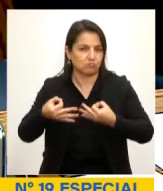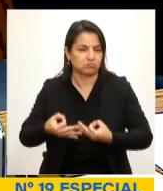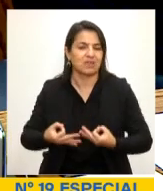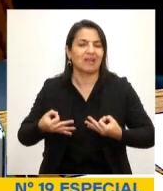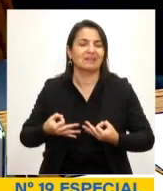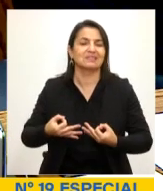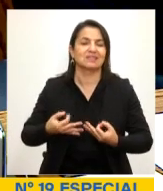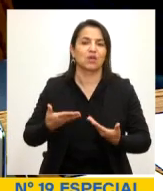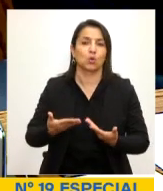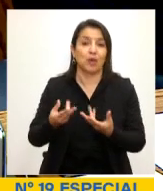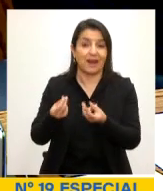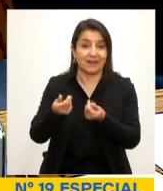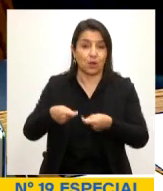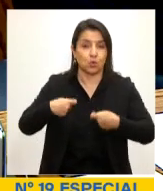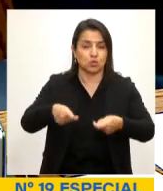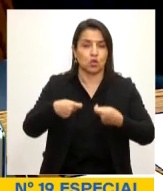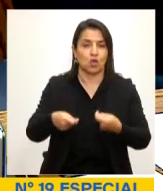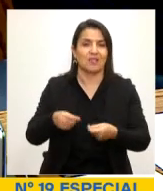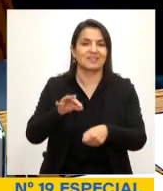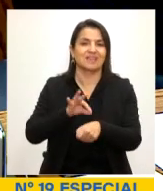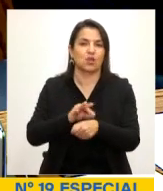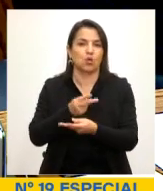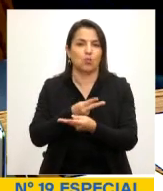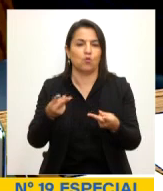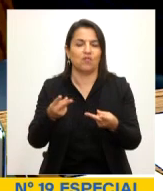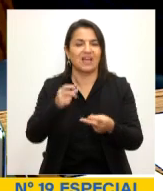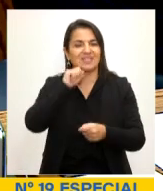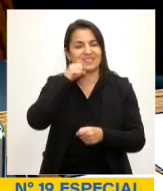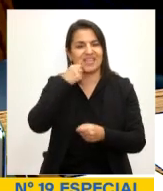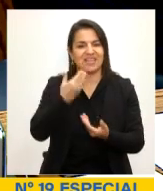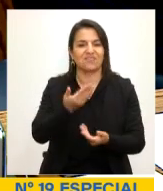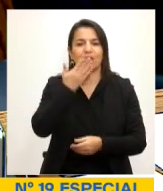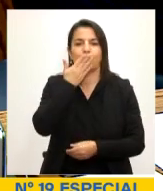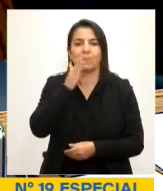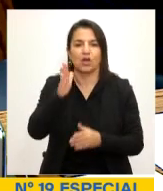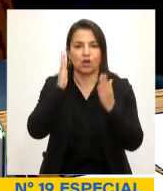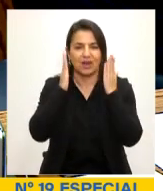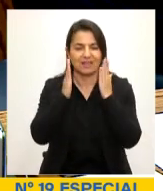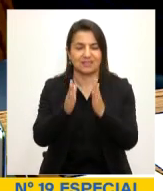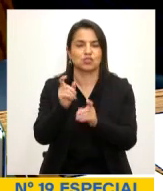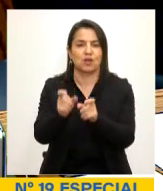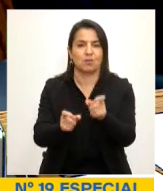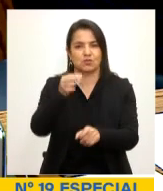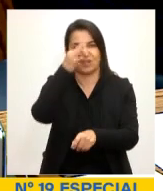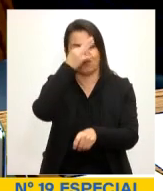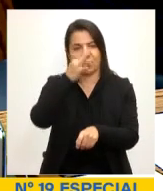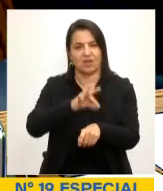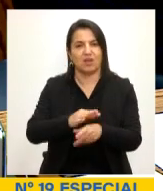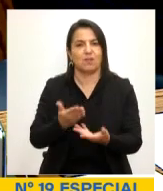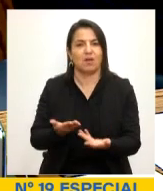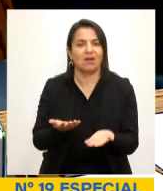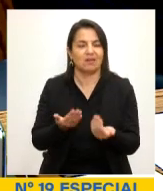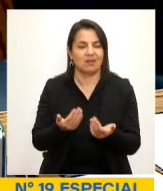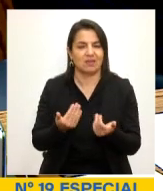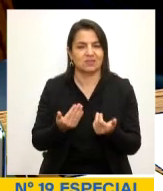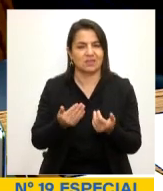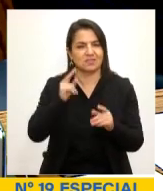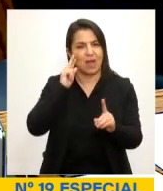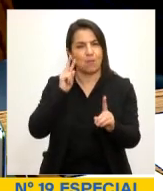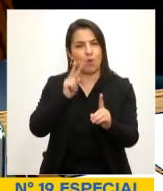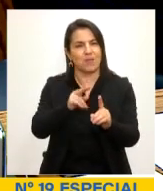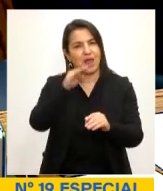recursos que se invierten en salud pública realmente se traduzcan en una mejor atención para los pacientes necesitamos mirar las